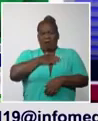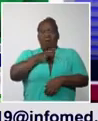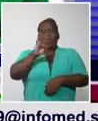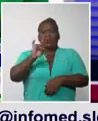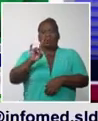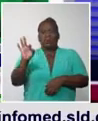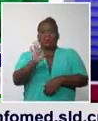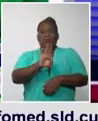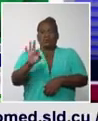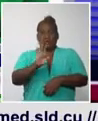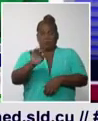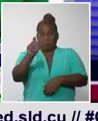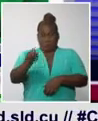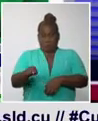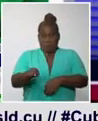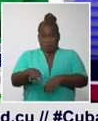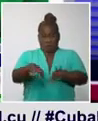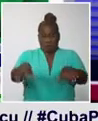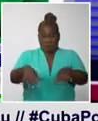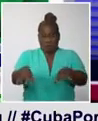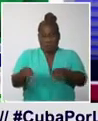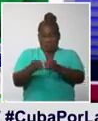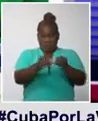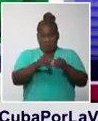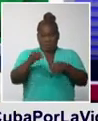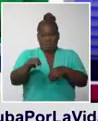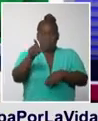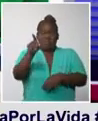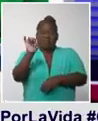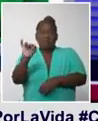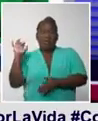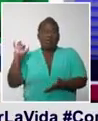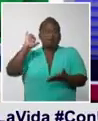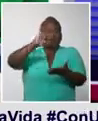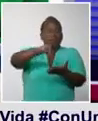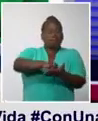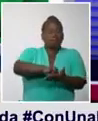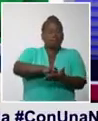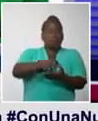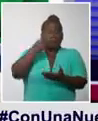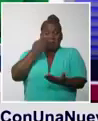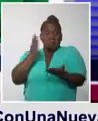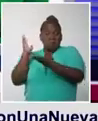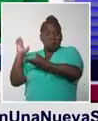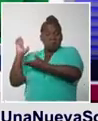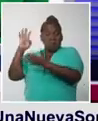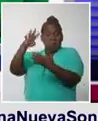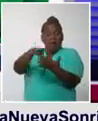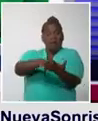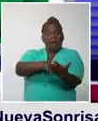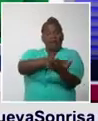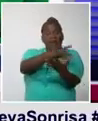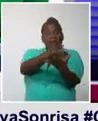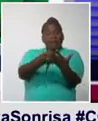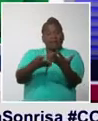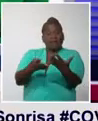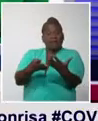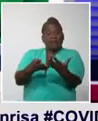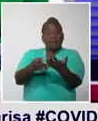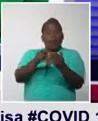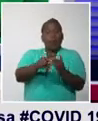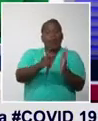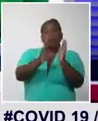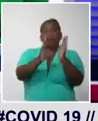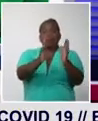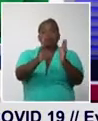988 autóctonos, 16 importados. Y cuando vemos el gráfico con la distribución de